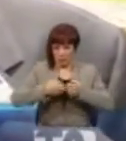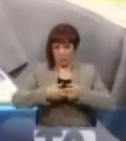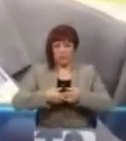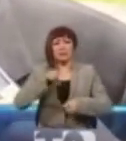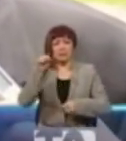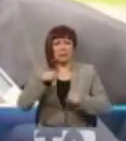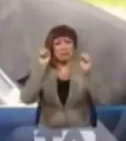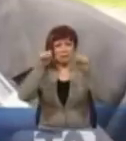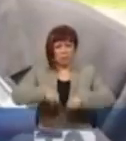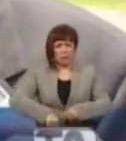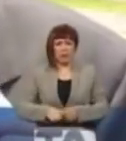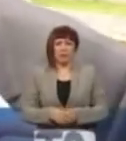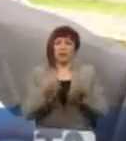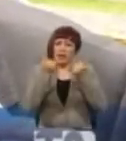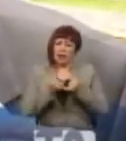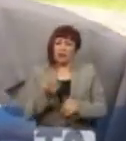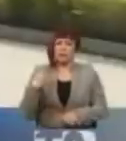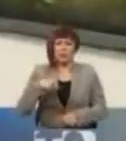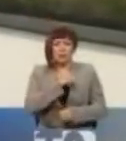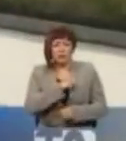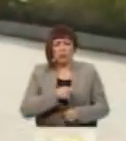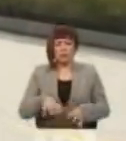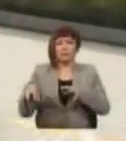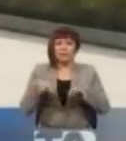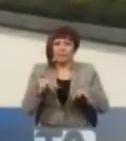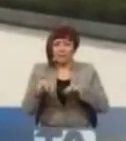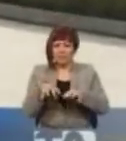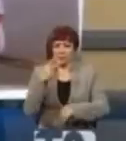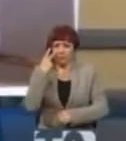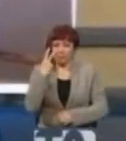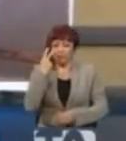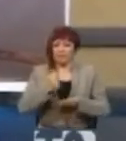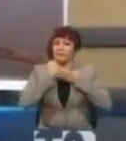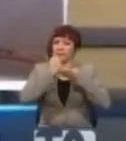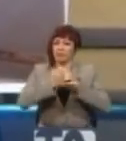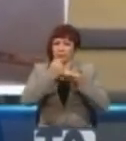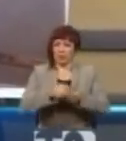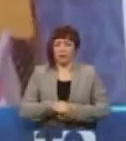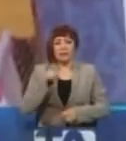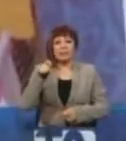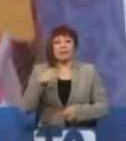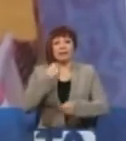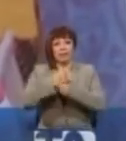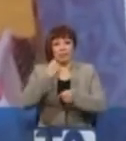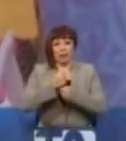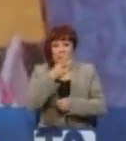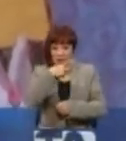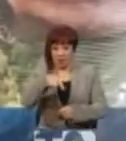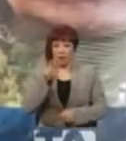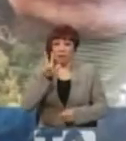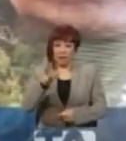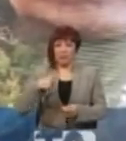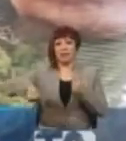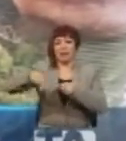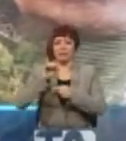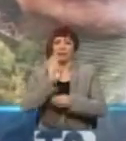otra persona que sea secuestrada. Se están tomando todas las acciones. Aseguró además César Navas que continuarán trabajando para que Javier, Paul y Efraín regresen pronto y